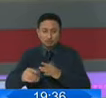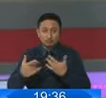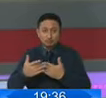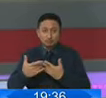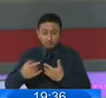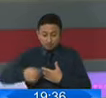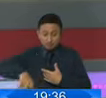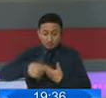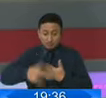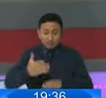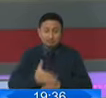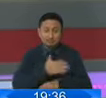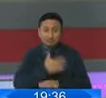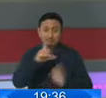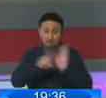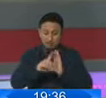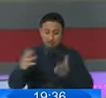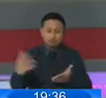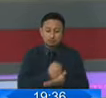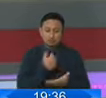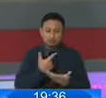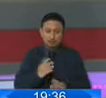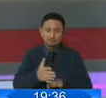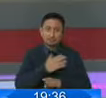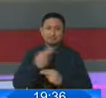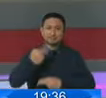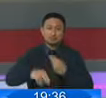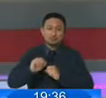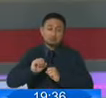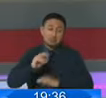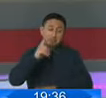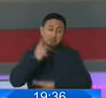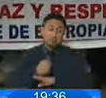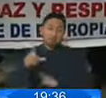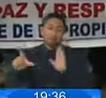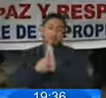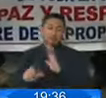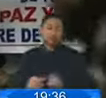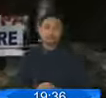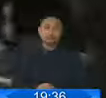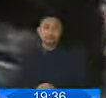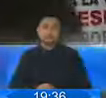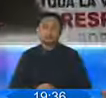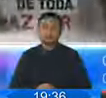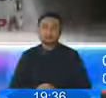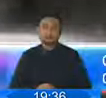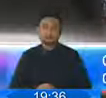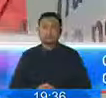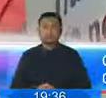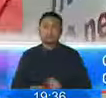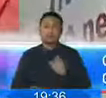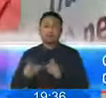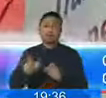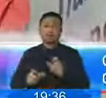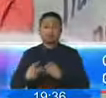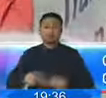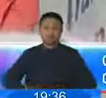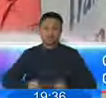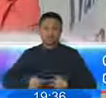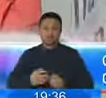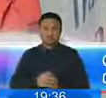sido expropiados legalmente mediante una negociación o por ley. A inicios de este mes, los moradores de San José del Condado, que